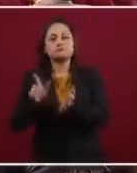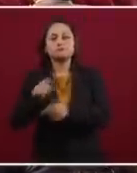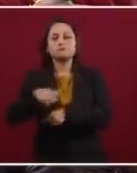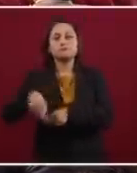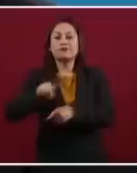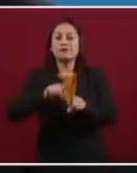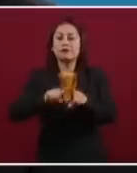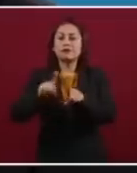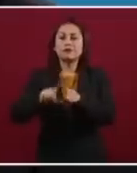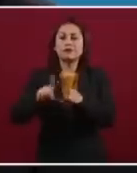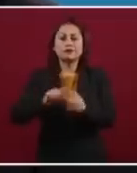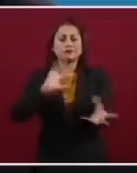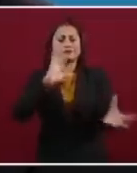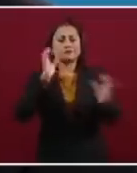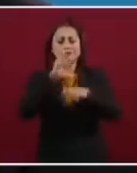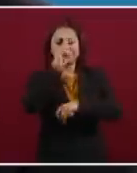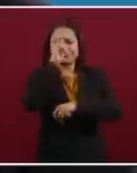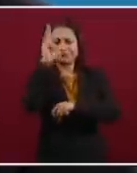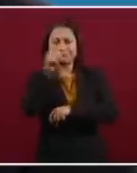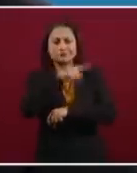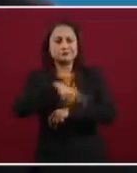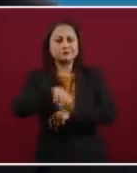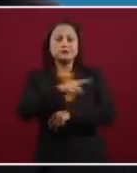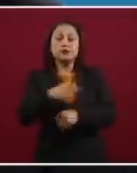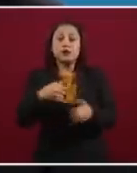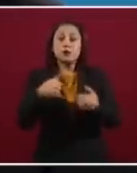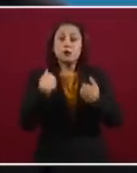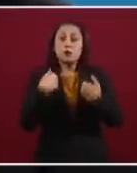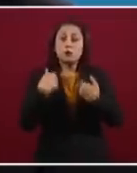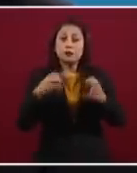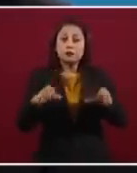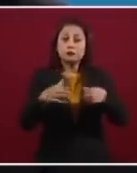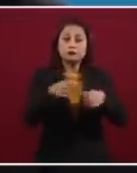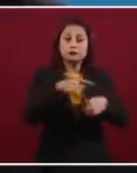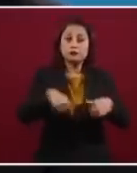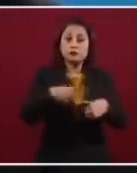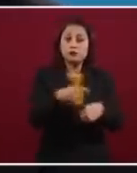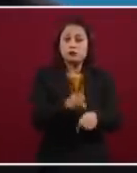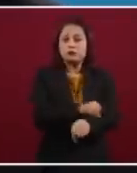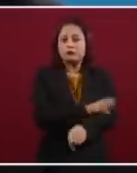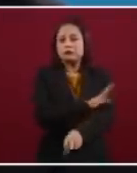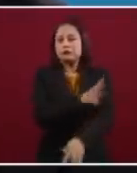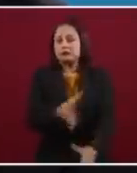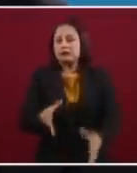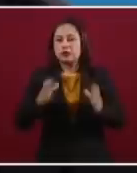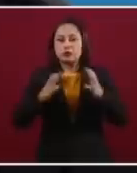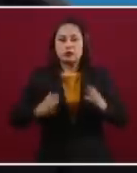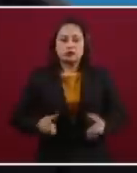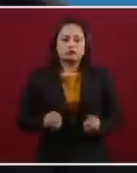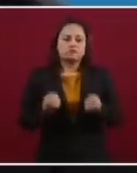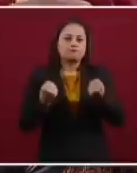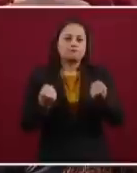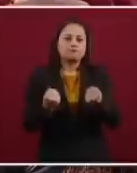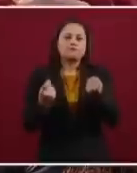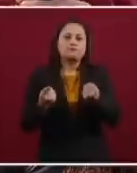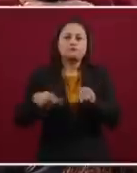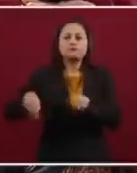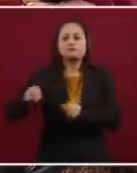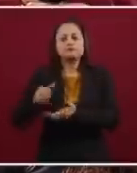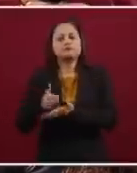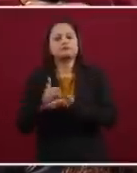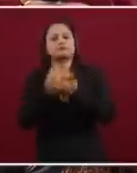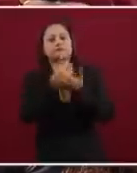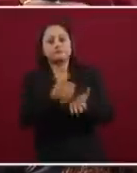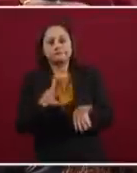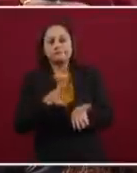de canalización positiva de la energía vital que tienen las juventudes y además también de ser un referente significativo de